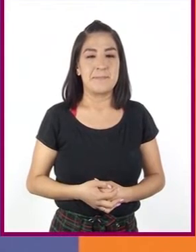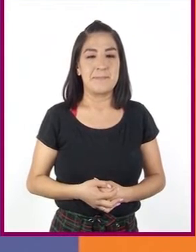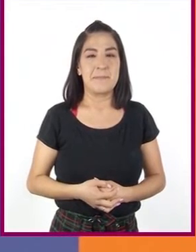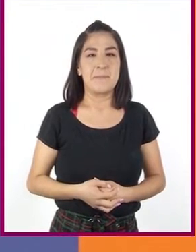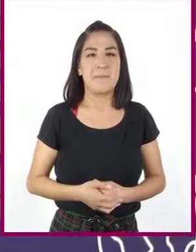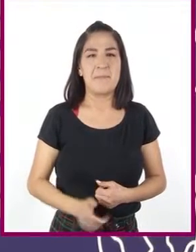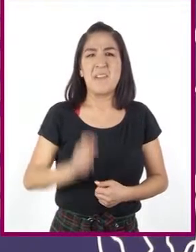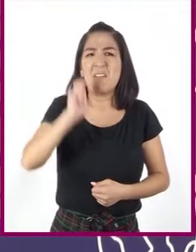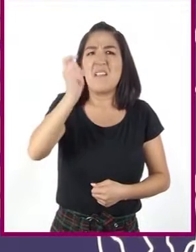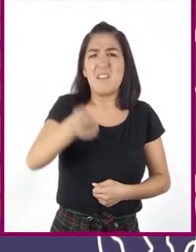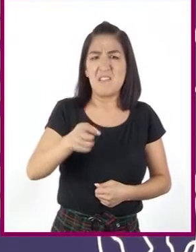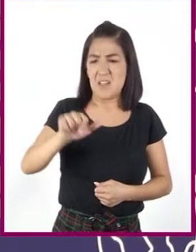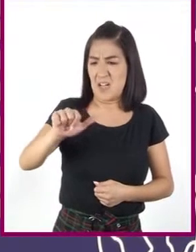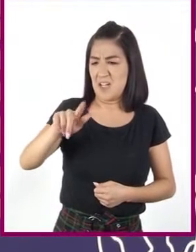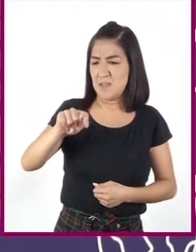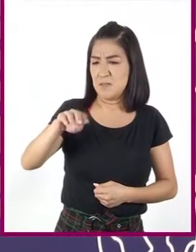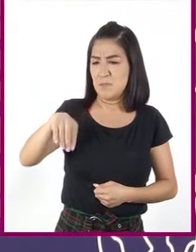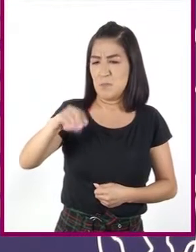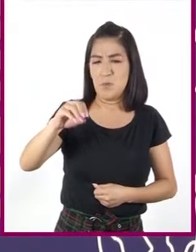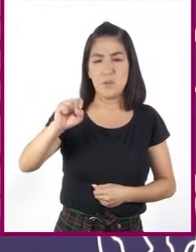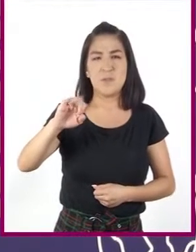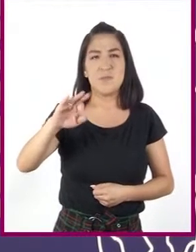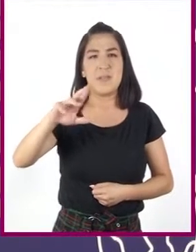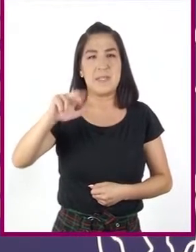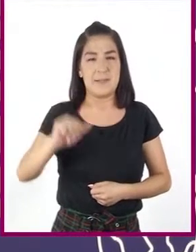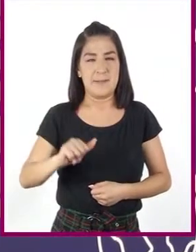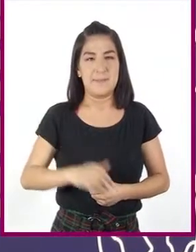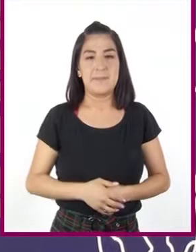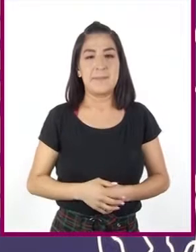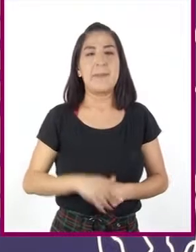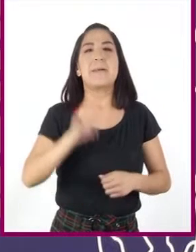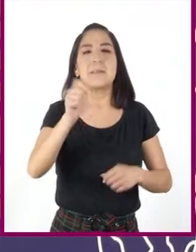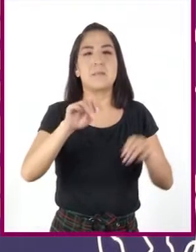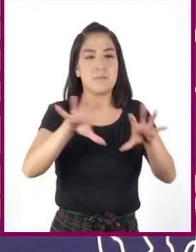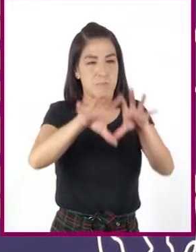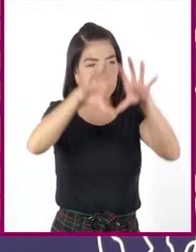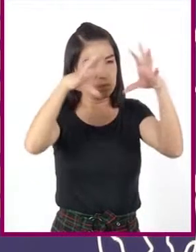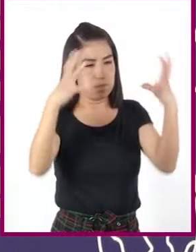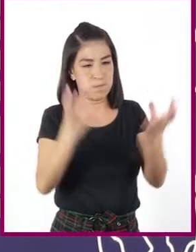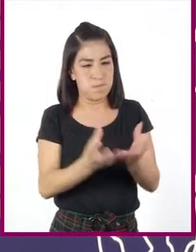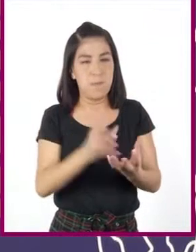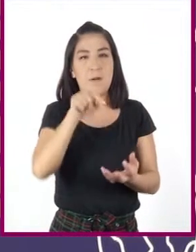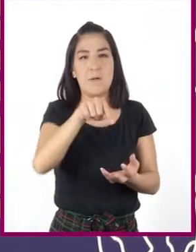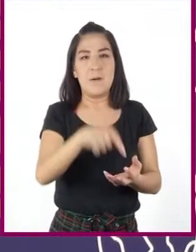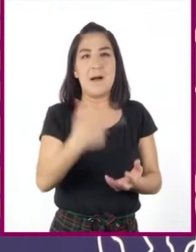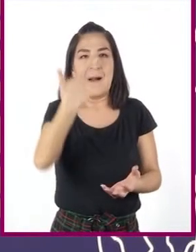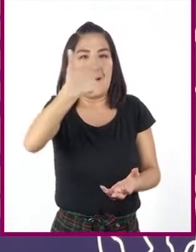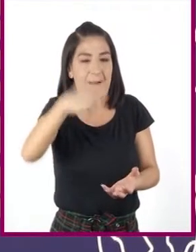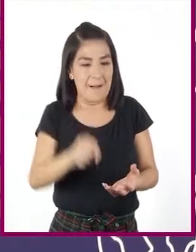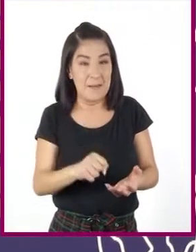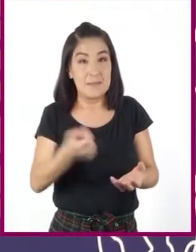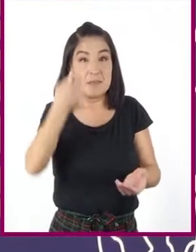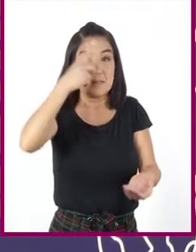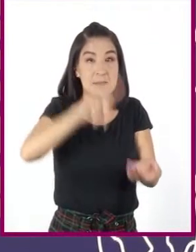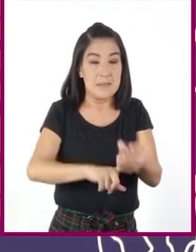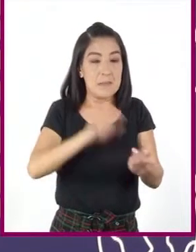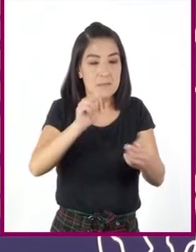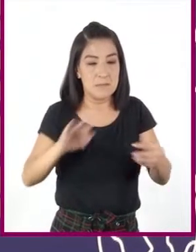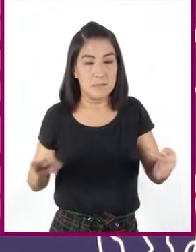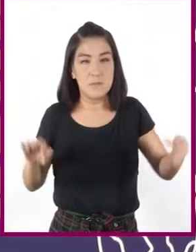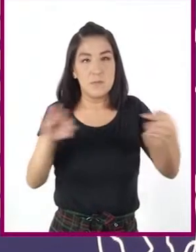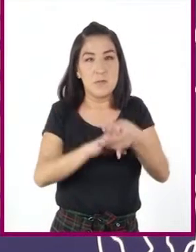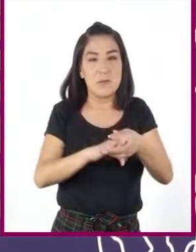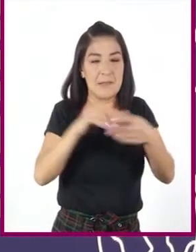es la atmósfera? Definimos como atmósfera a la capa de gases superficial que se encuentra en contacto con